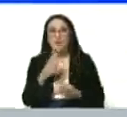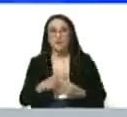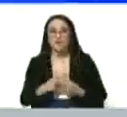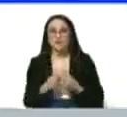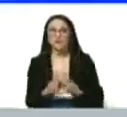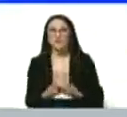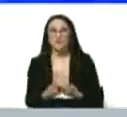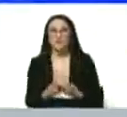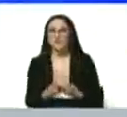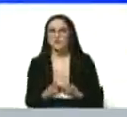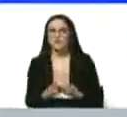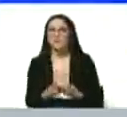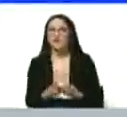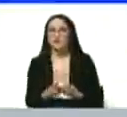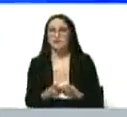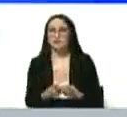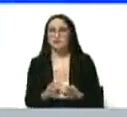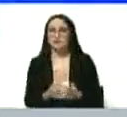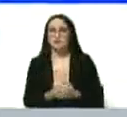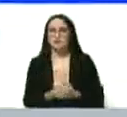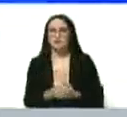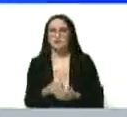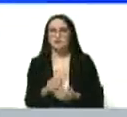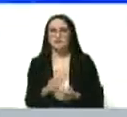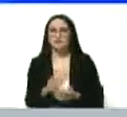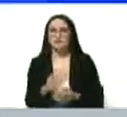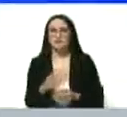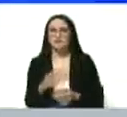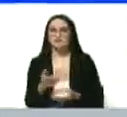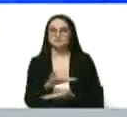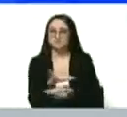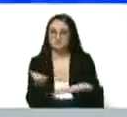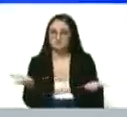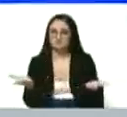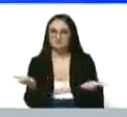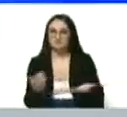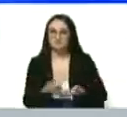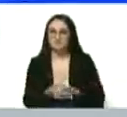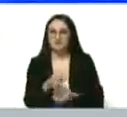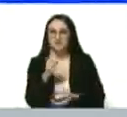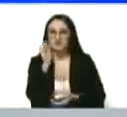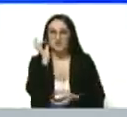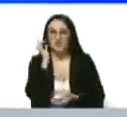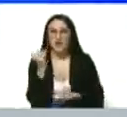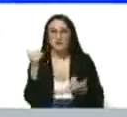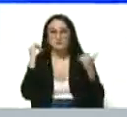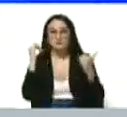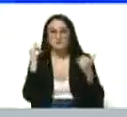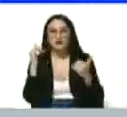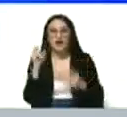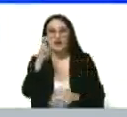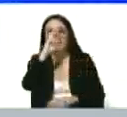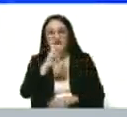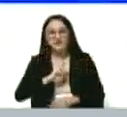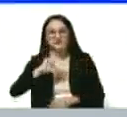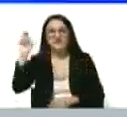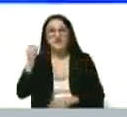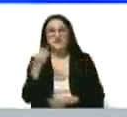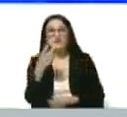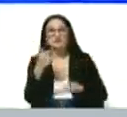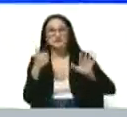entre nuestras naciones. Damas y caballeros, hoy conmemoramos el aniversario